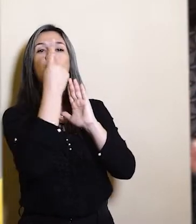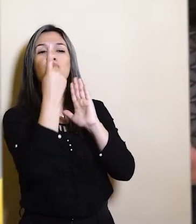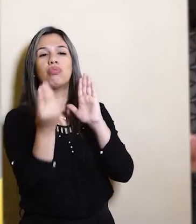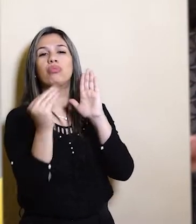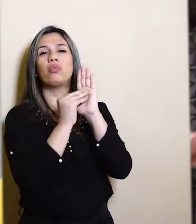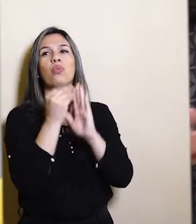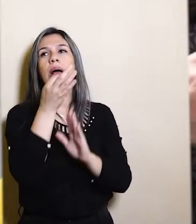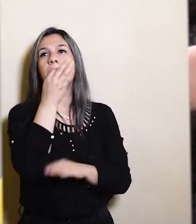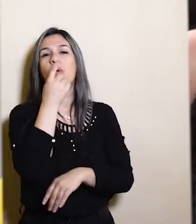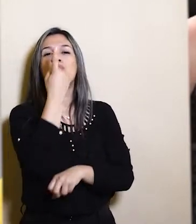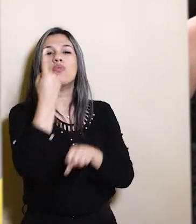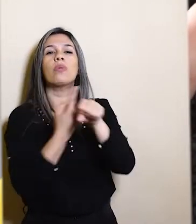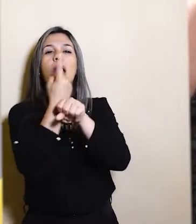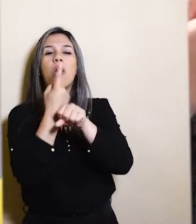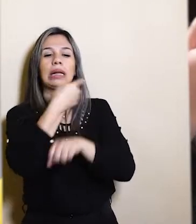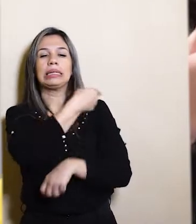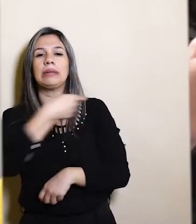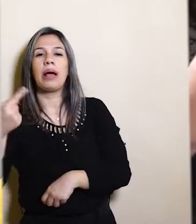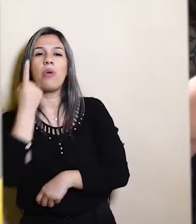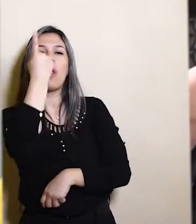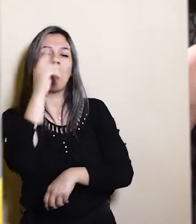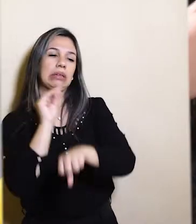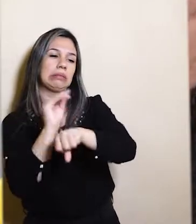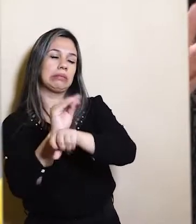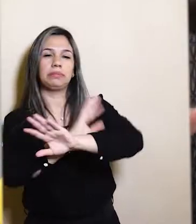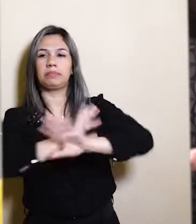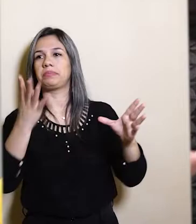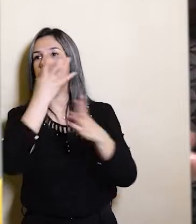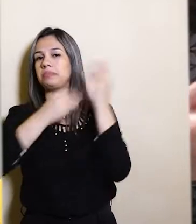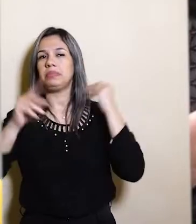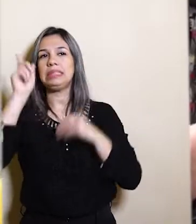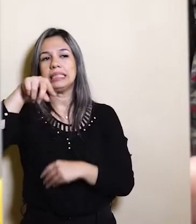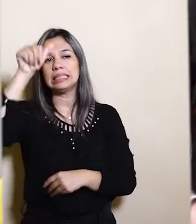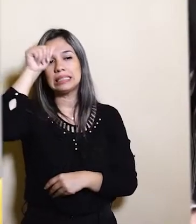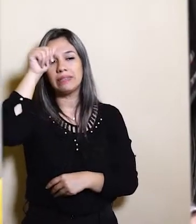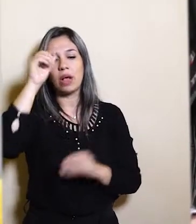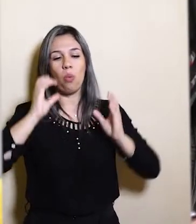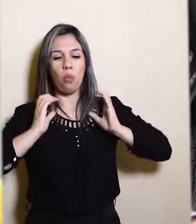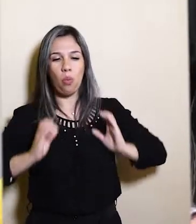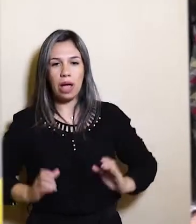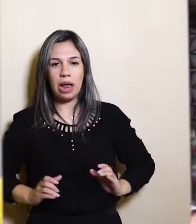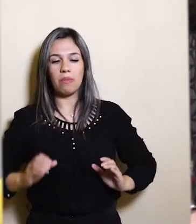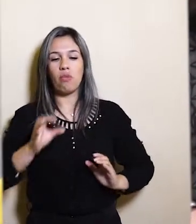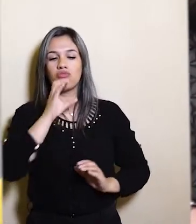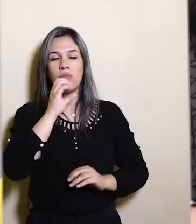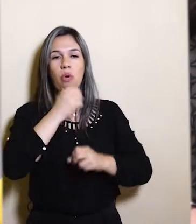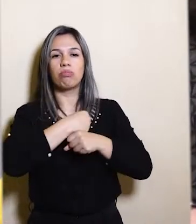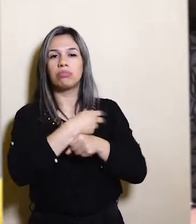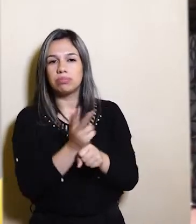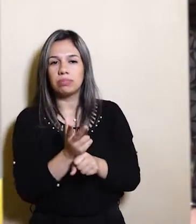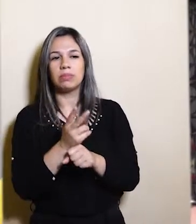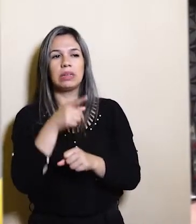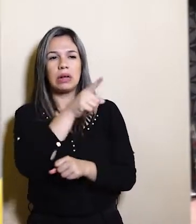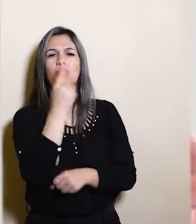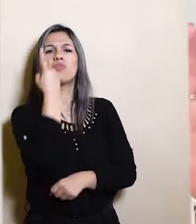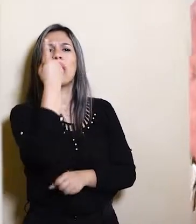hora a la semana en donde se describa, ¿no?, el aparato reproductor, como probablemente nuestra generación lo tuvimos cuando éramos